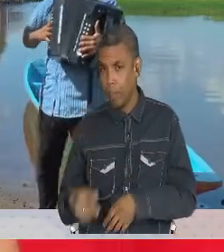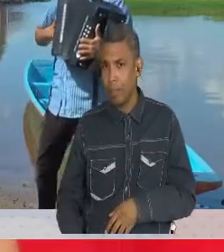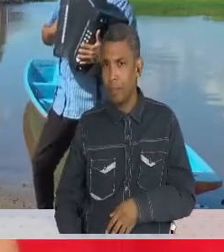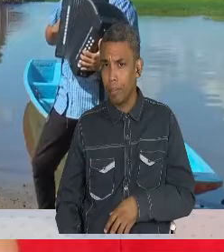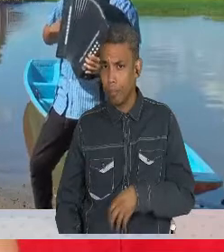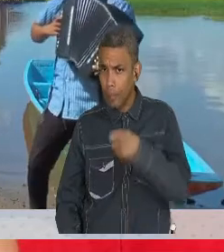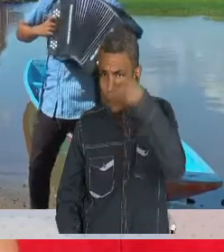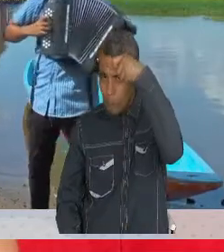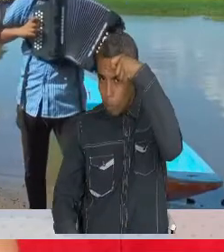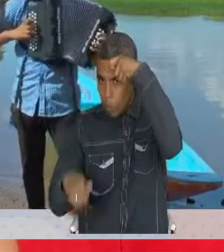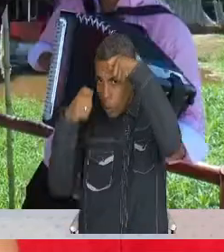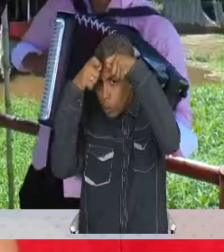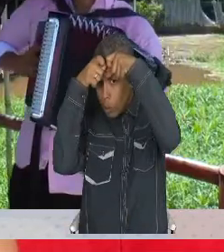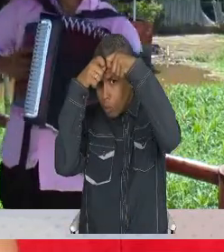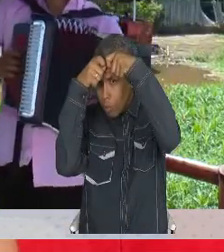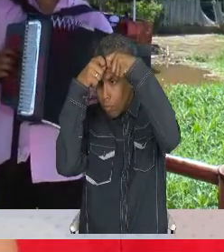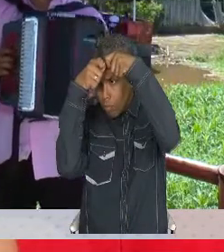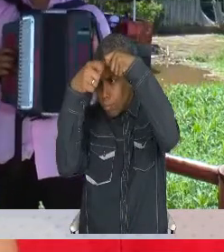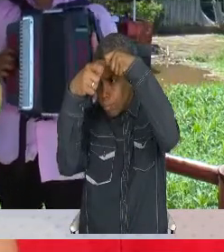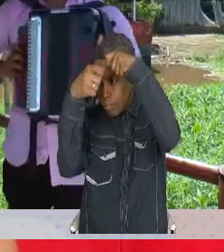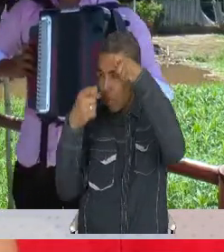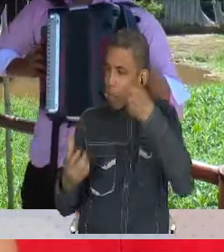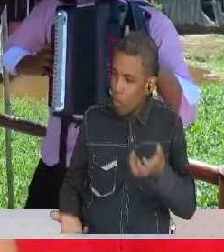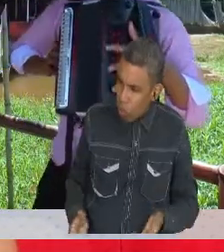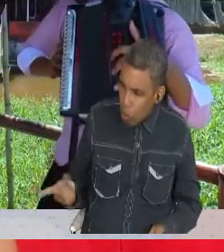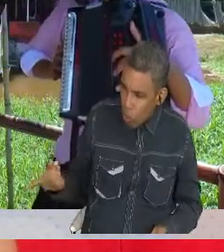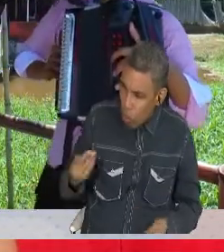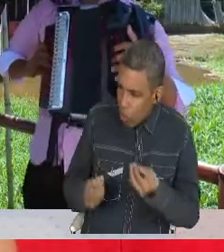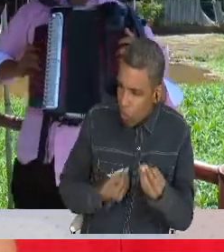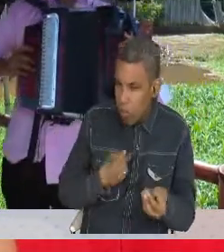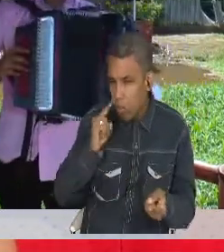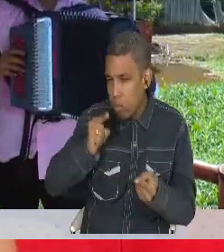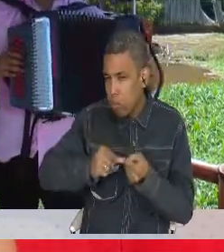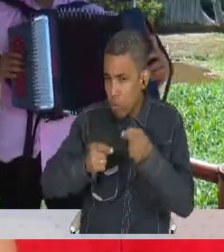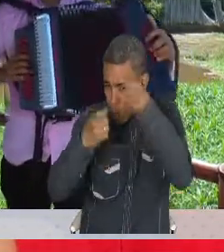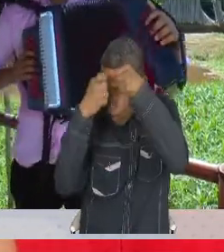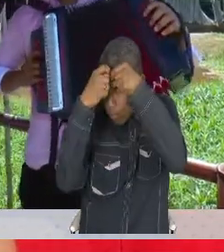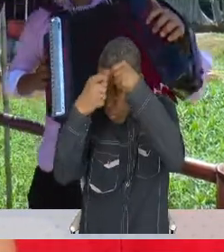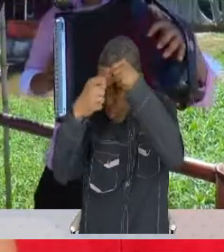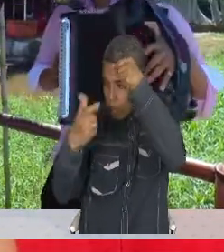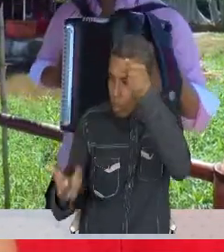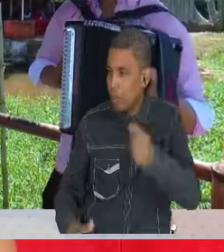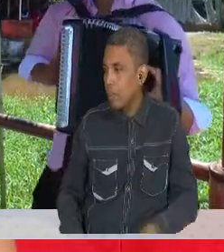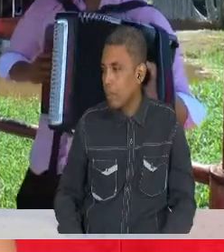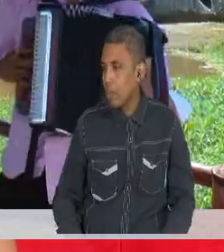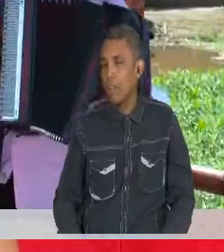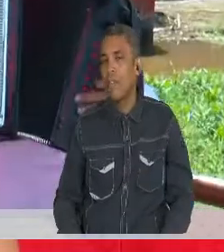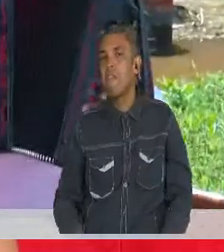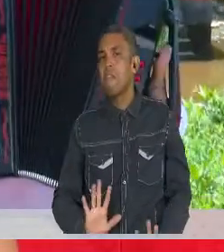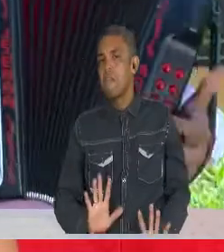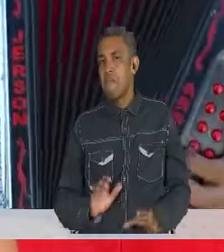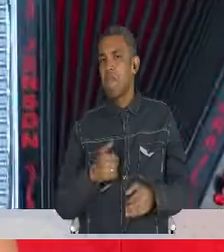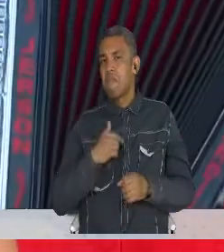YouTube. Estamos con conexiones para poder viajar a nivel nacional. Ya tenemos algunas presentaciones